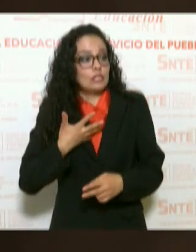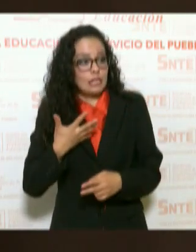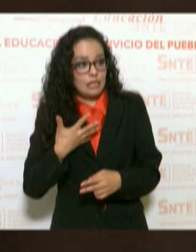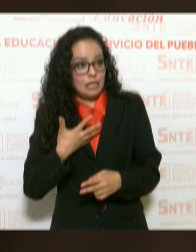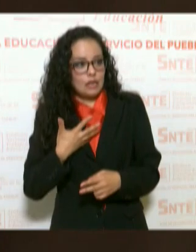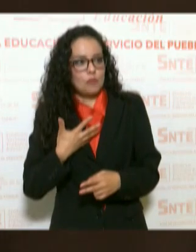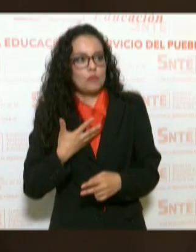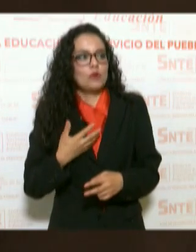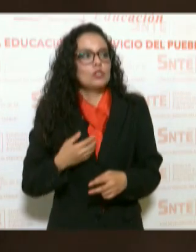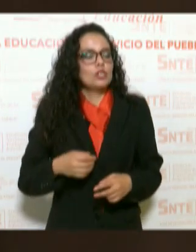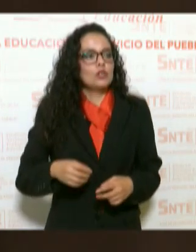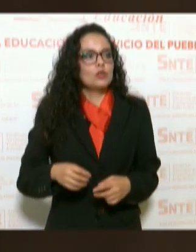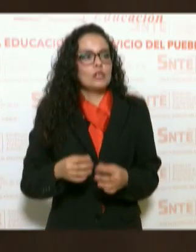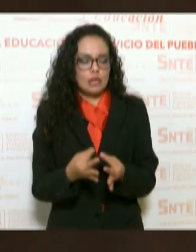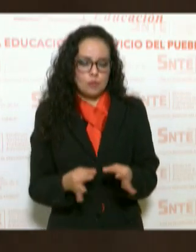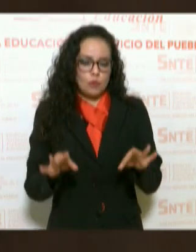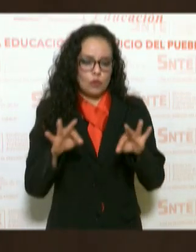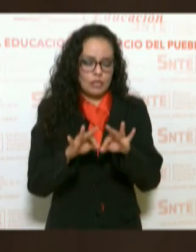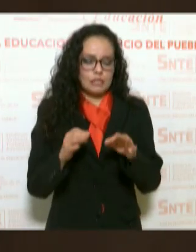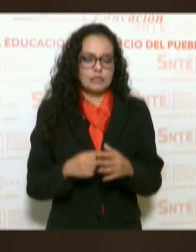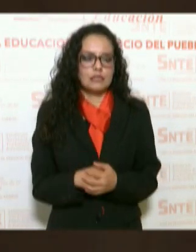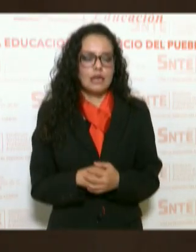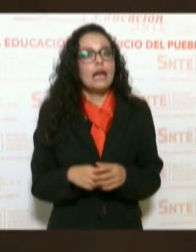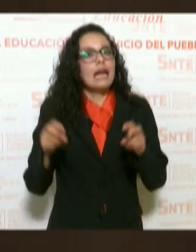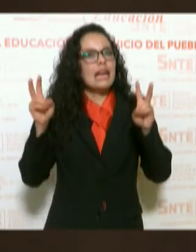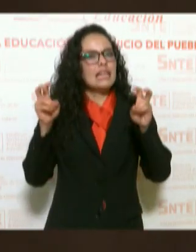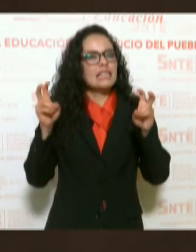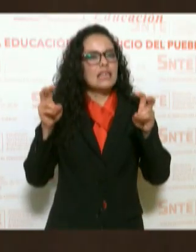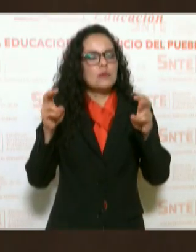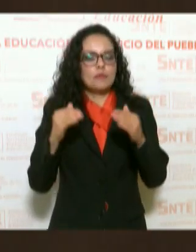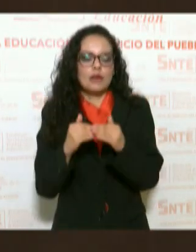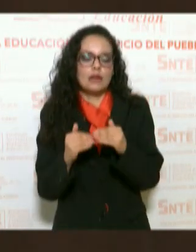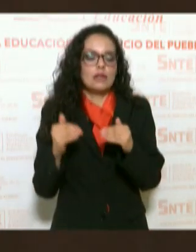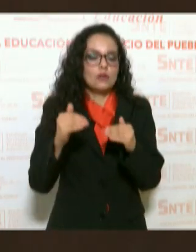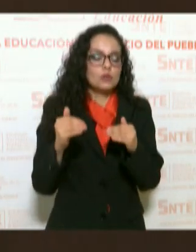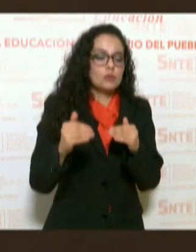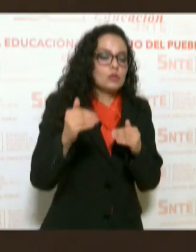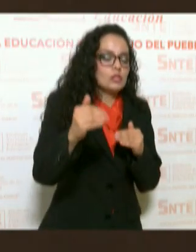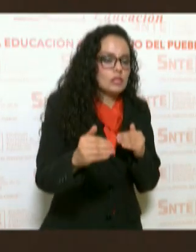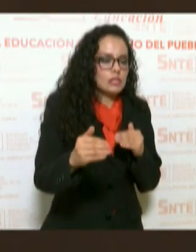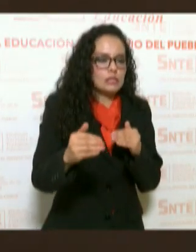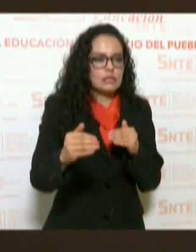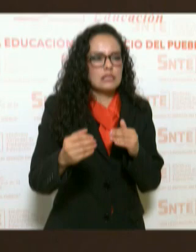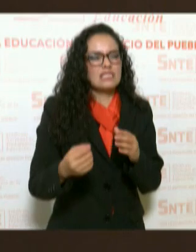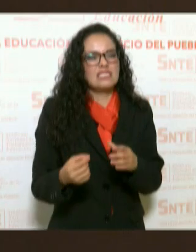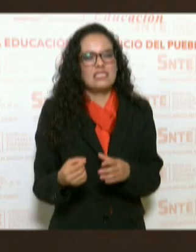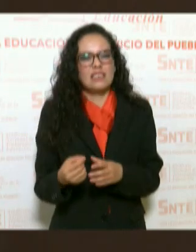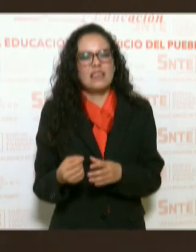nuestra profesión. Las tendencias y procesos de privatización,